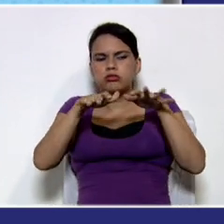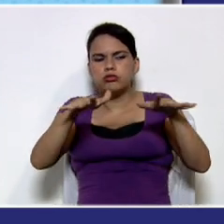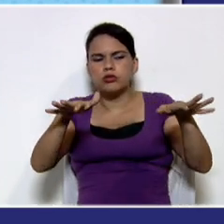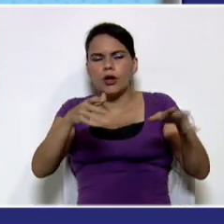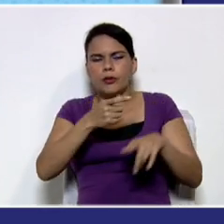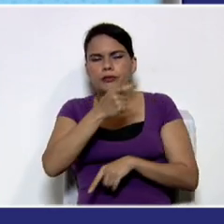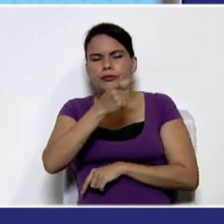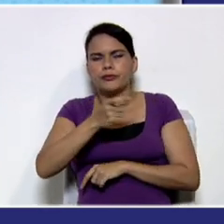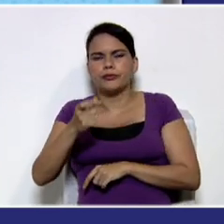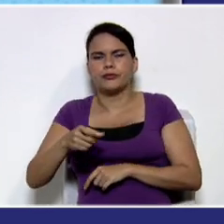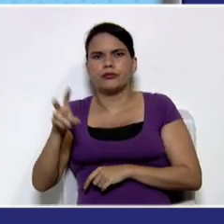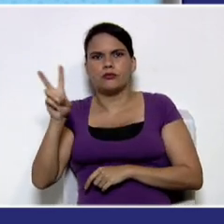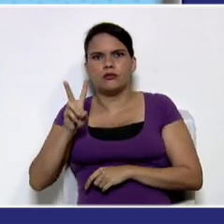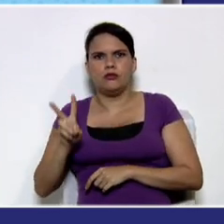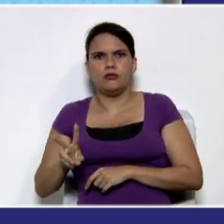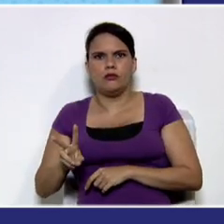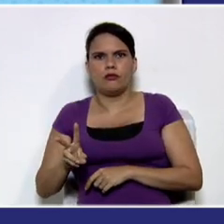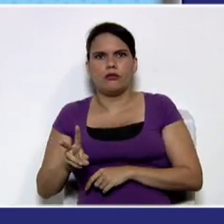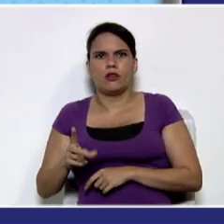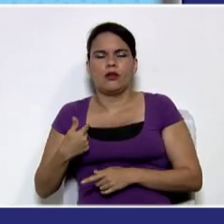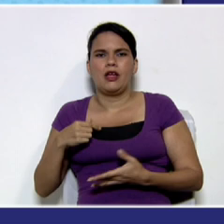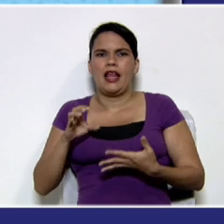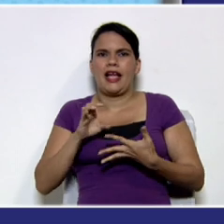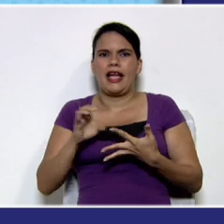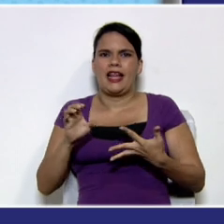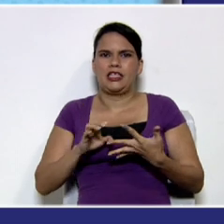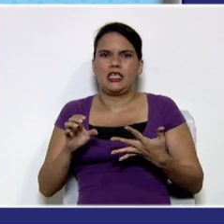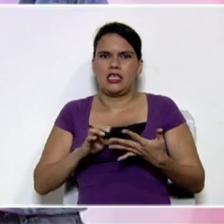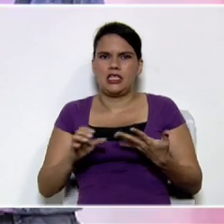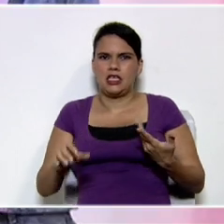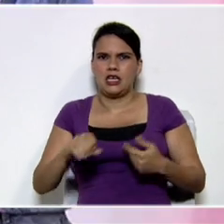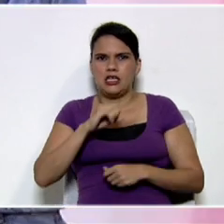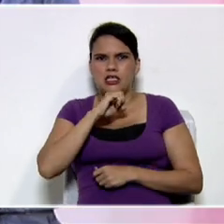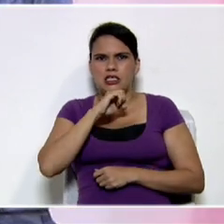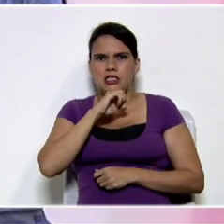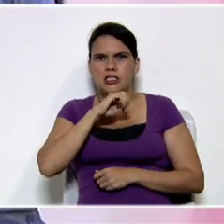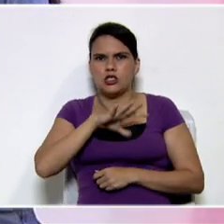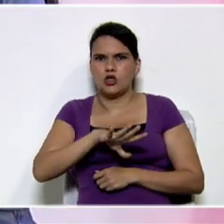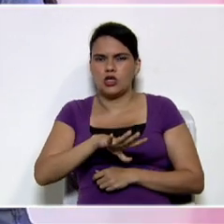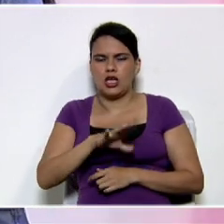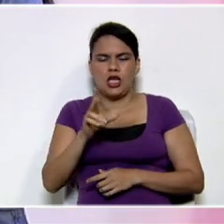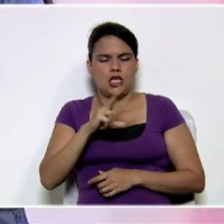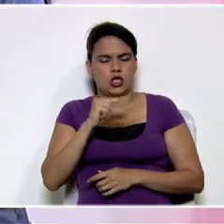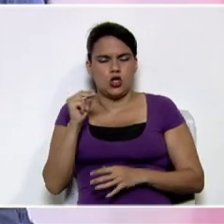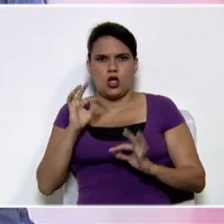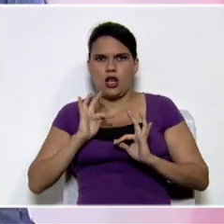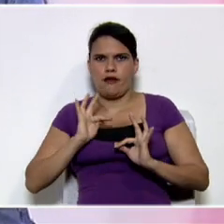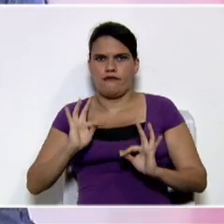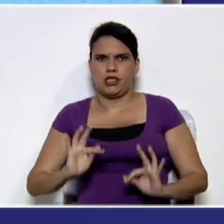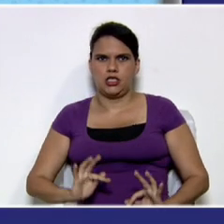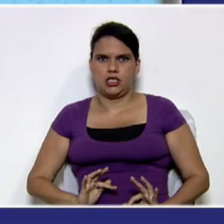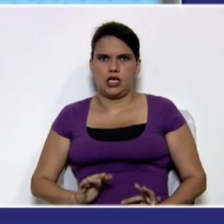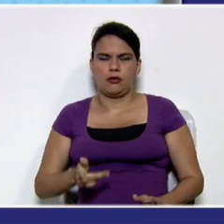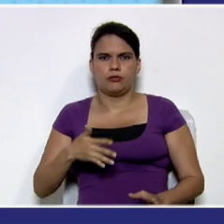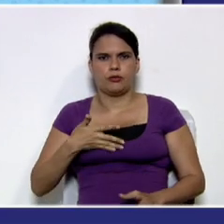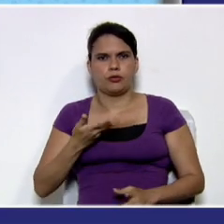venezolana se da más hacia las características históricas y no las físicas. Podemos visualizar cómo